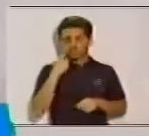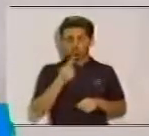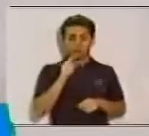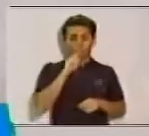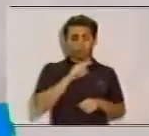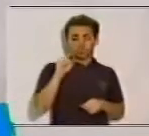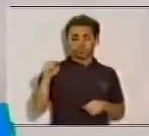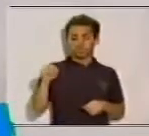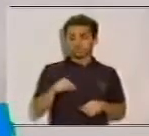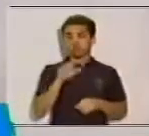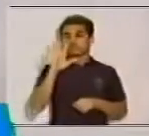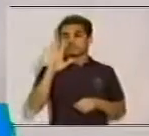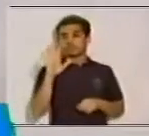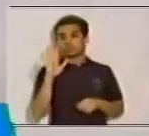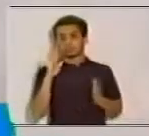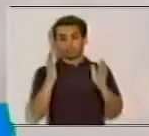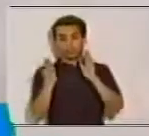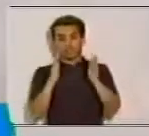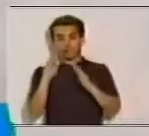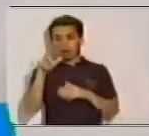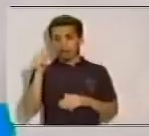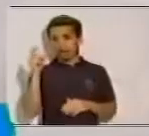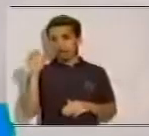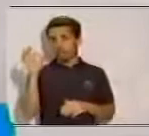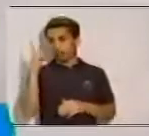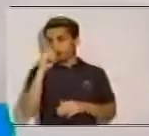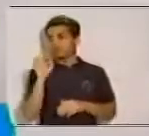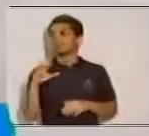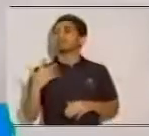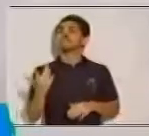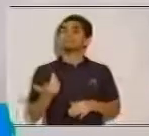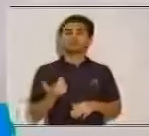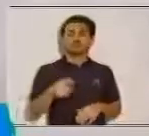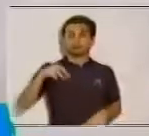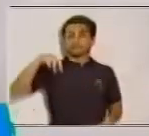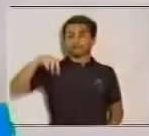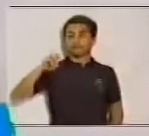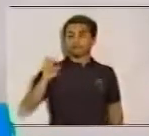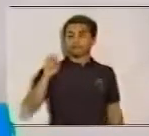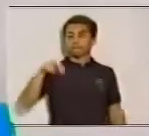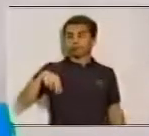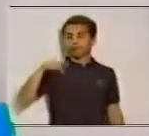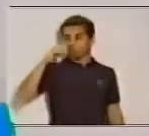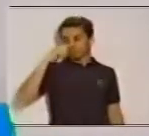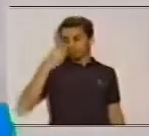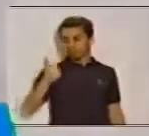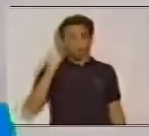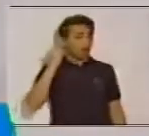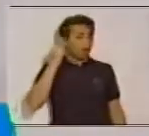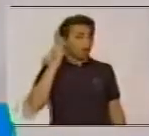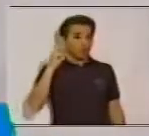lados. Entonces es un pentágono. Démosle vuelta.